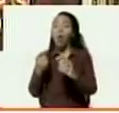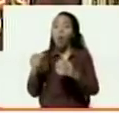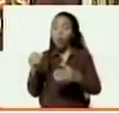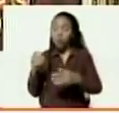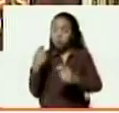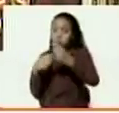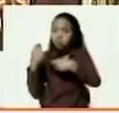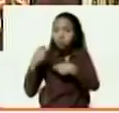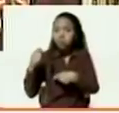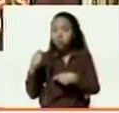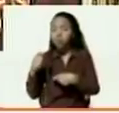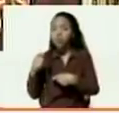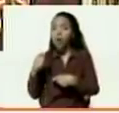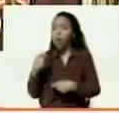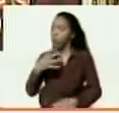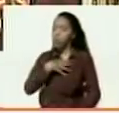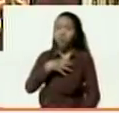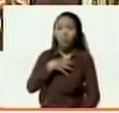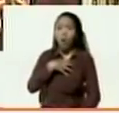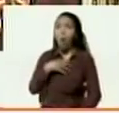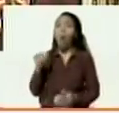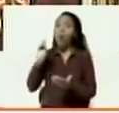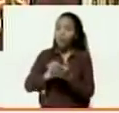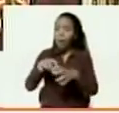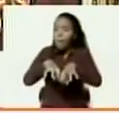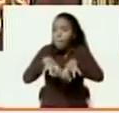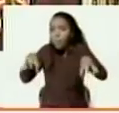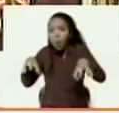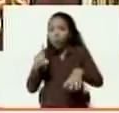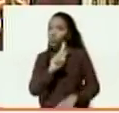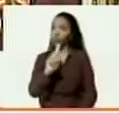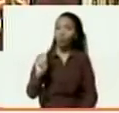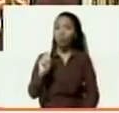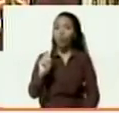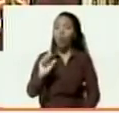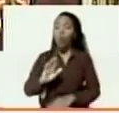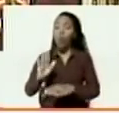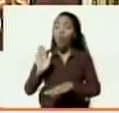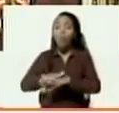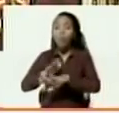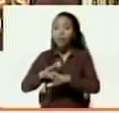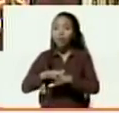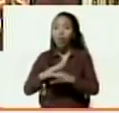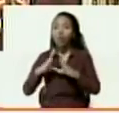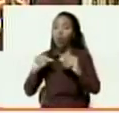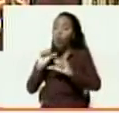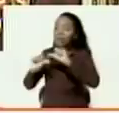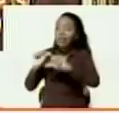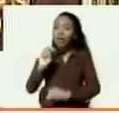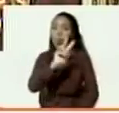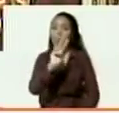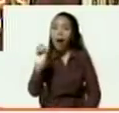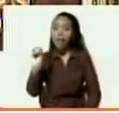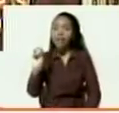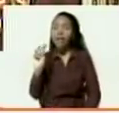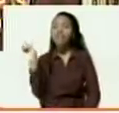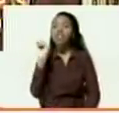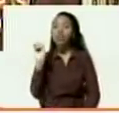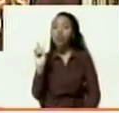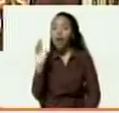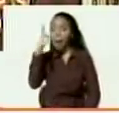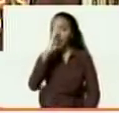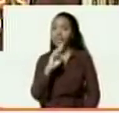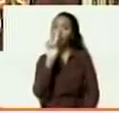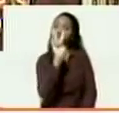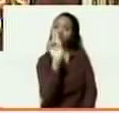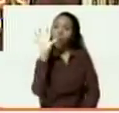Brasil. No nos pueden volver a separar, como ocurrió casi todo el siglo XX. Venezuela y Brasil, dos